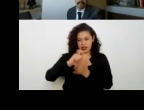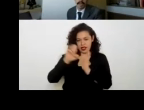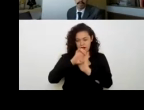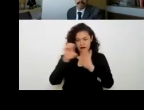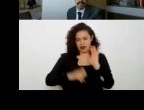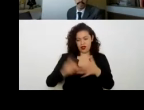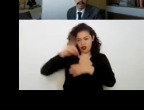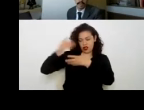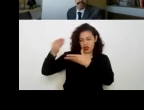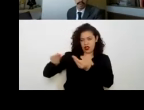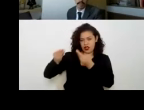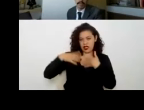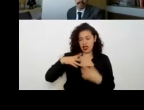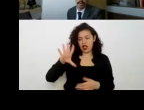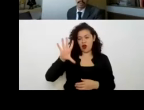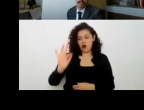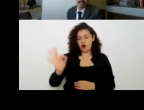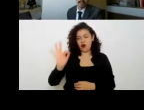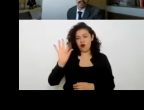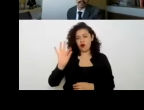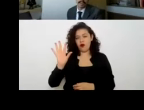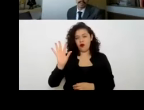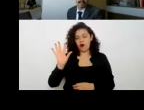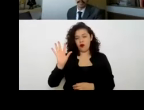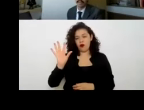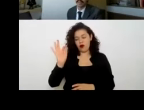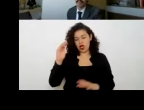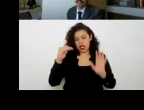cada mes me dona 40 mil, es para aviso.